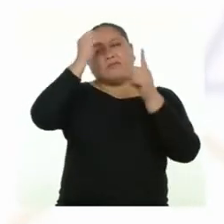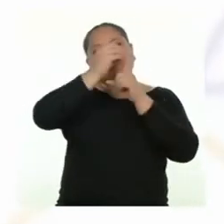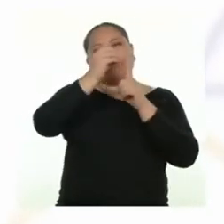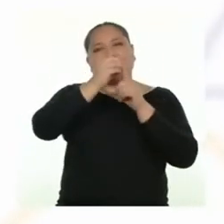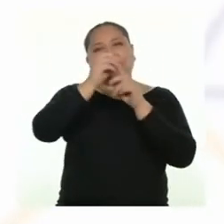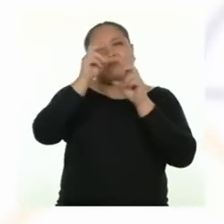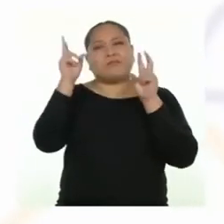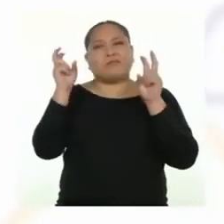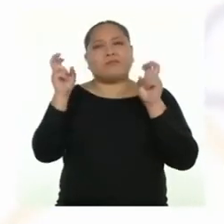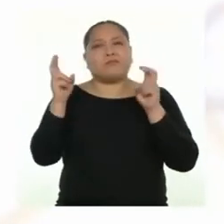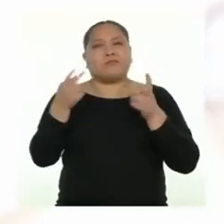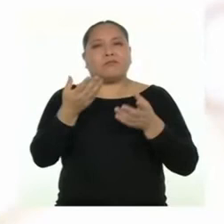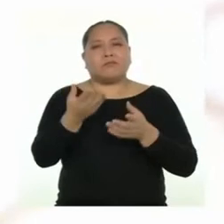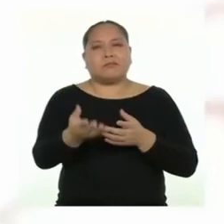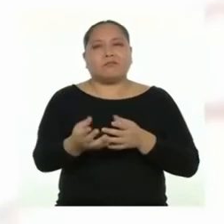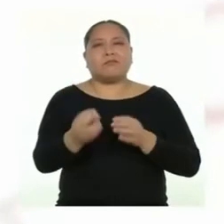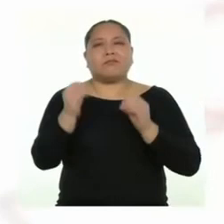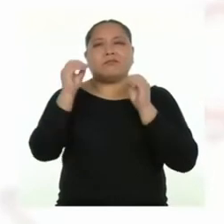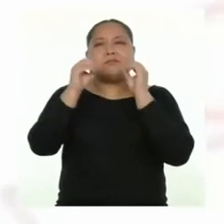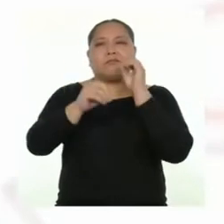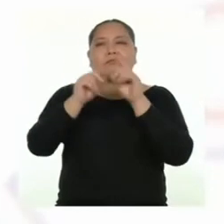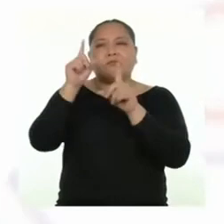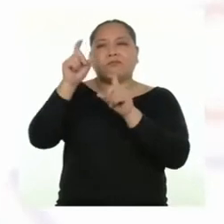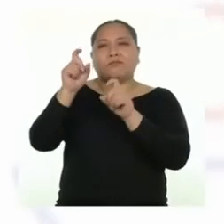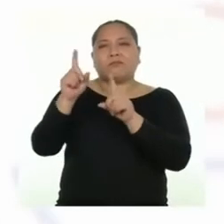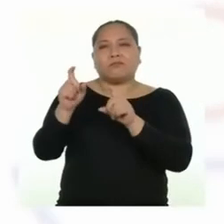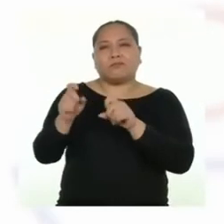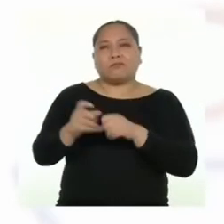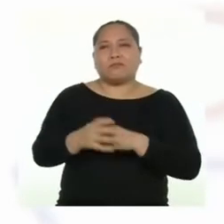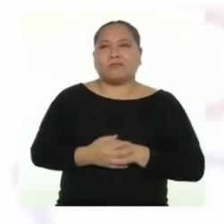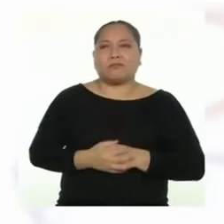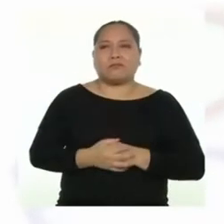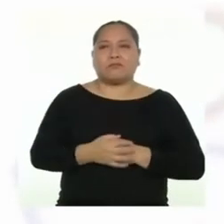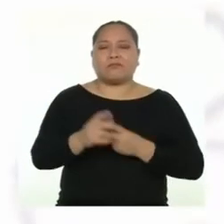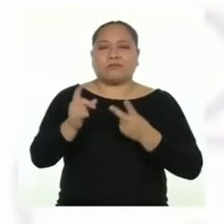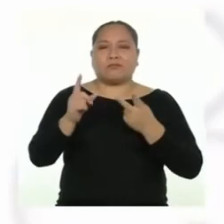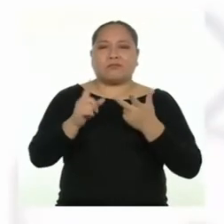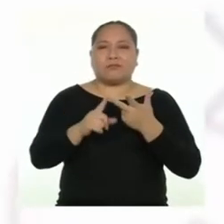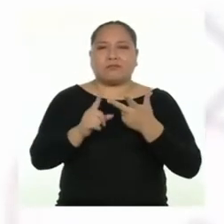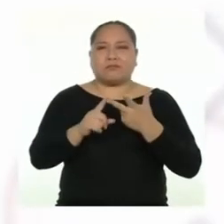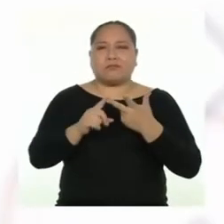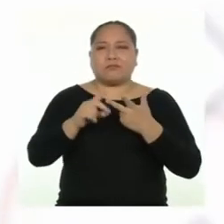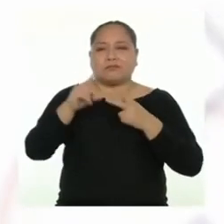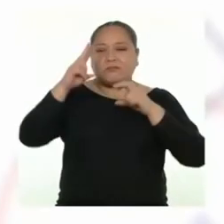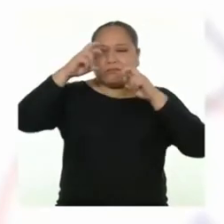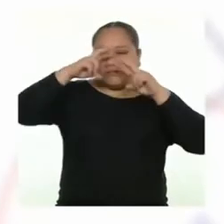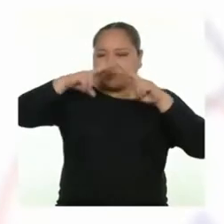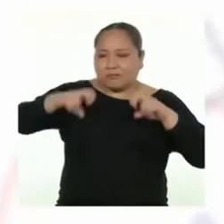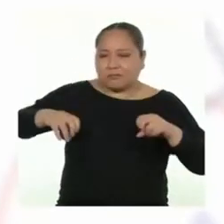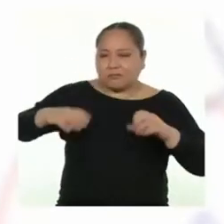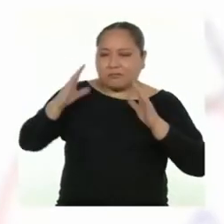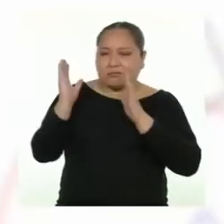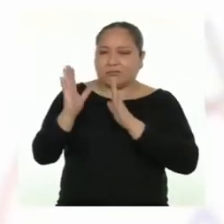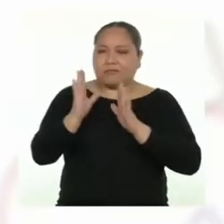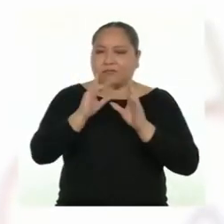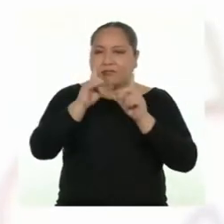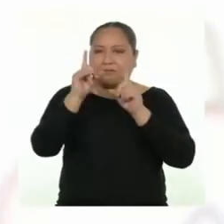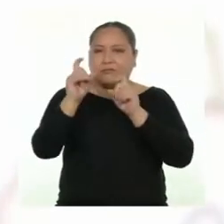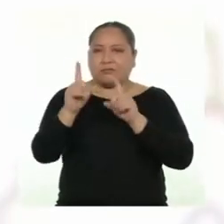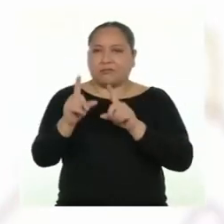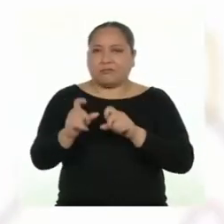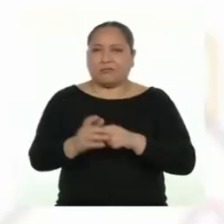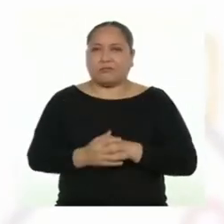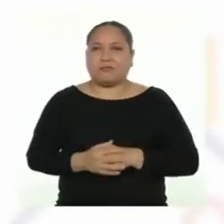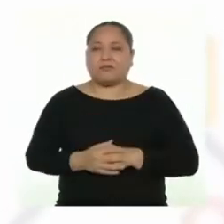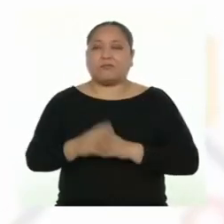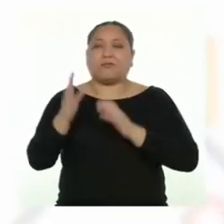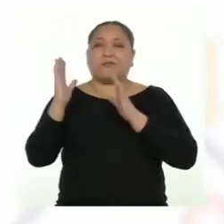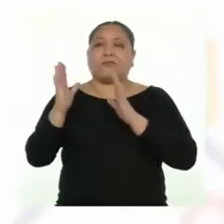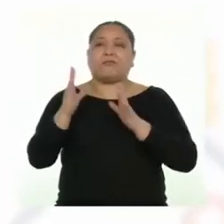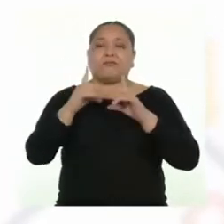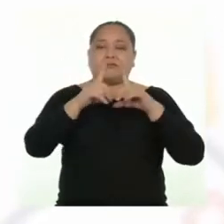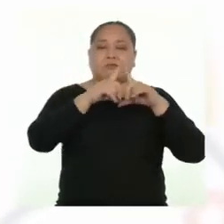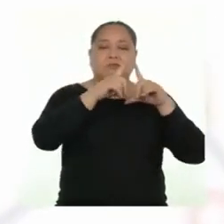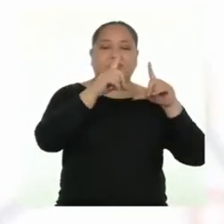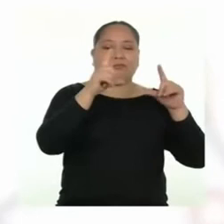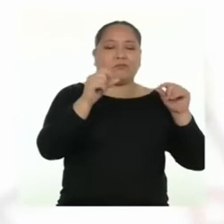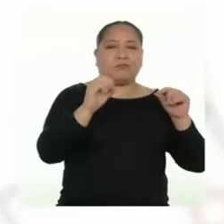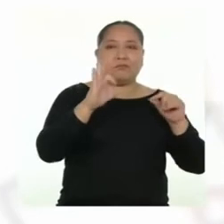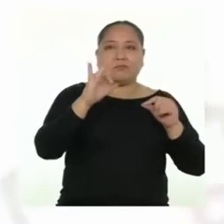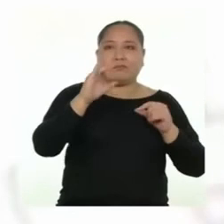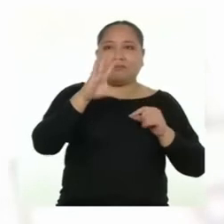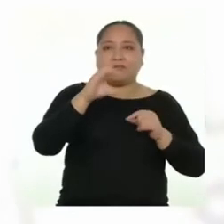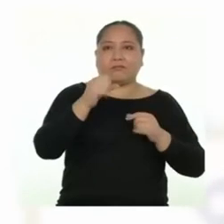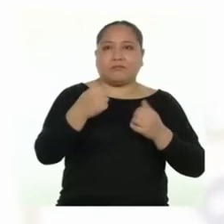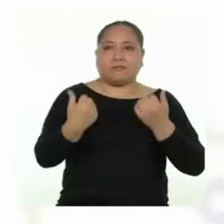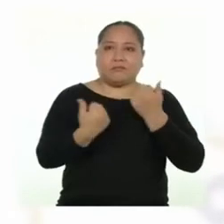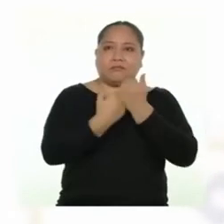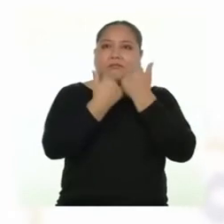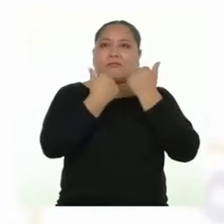y el tema sobre el cual plantearán las preguntas, investigar y preparar un cuestionario, preparar fichas como material